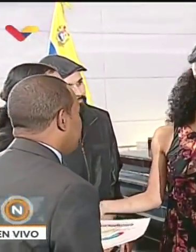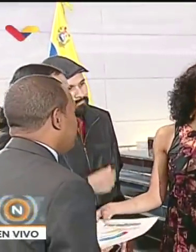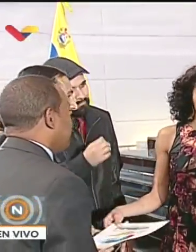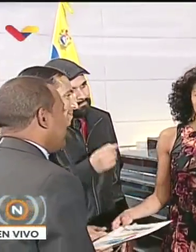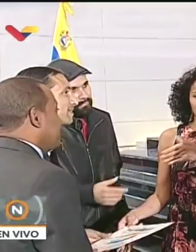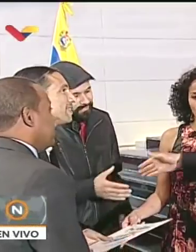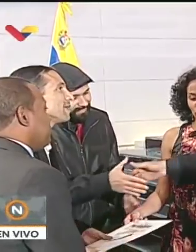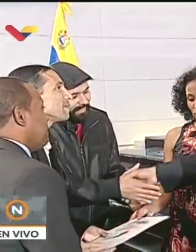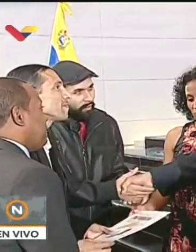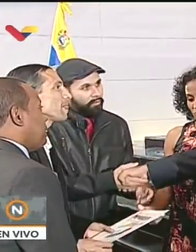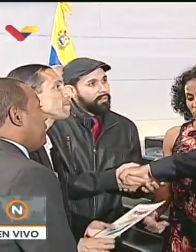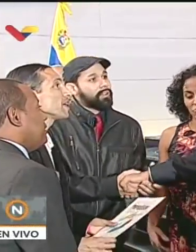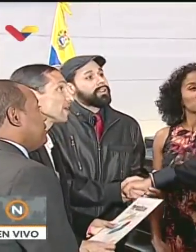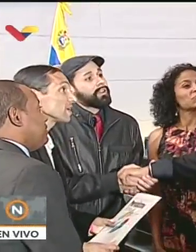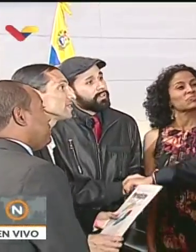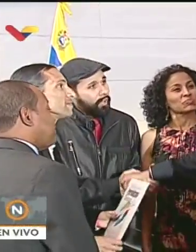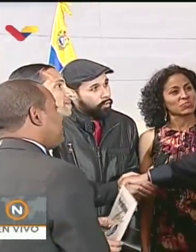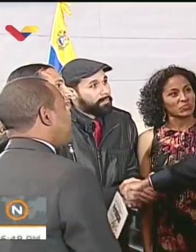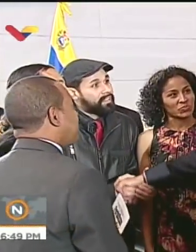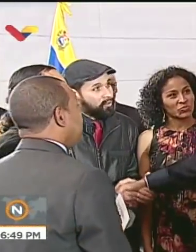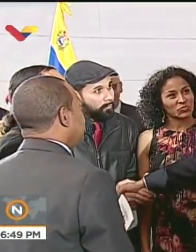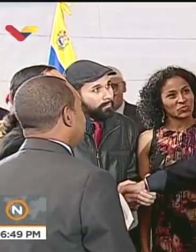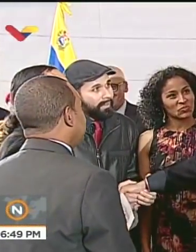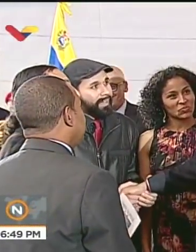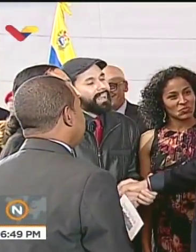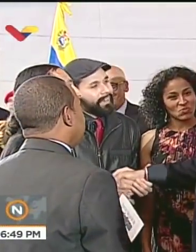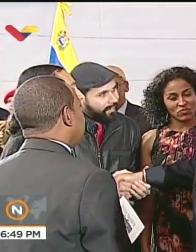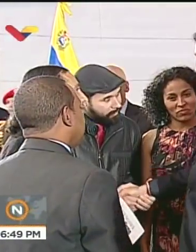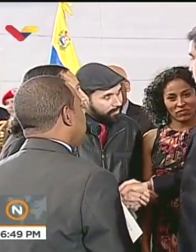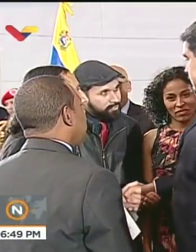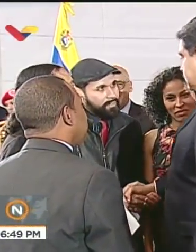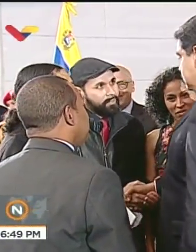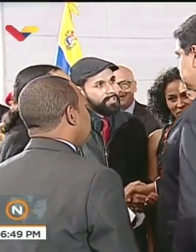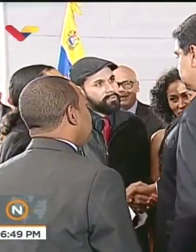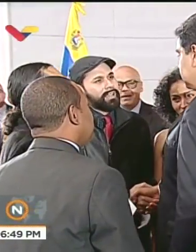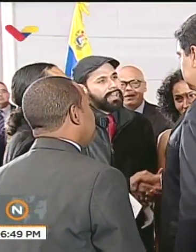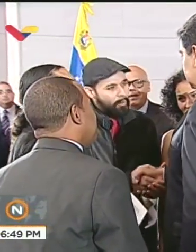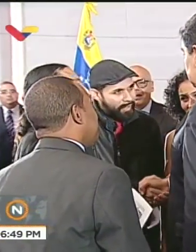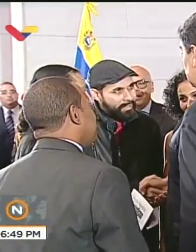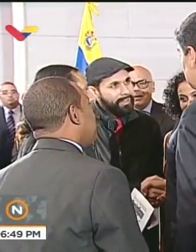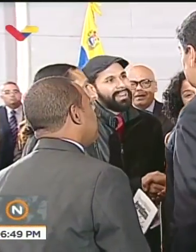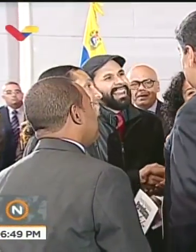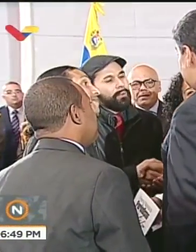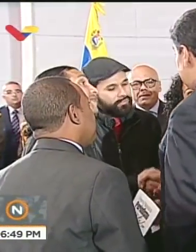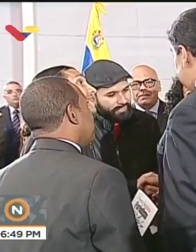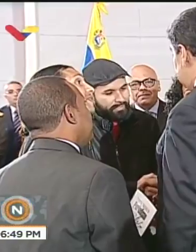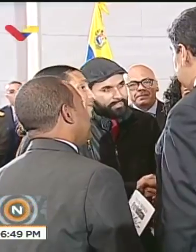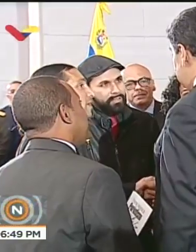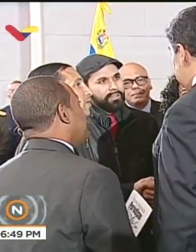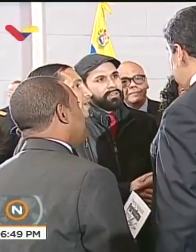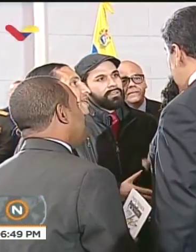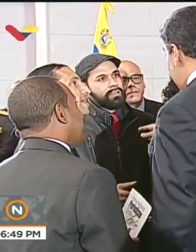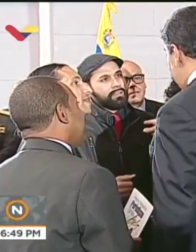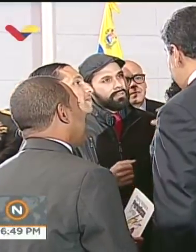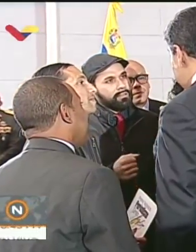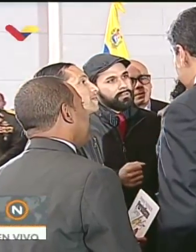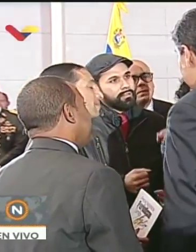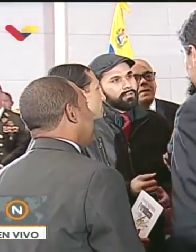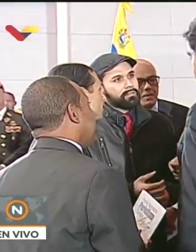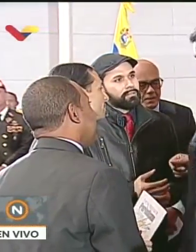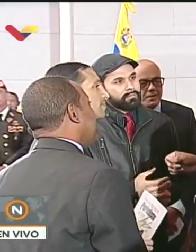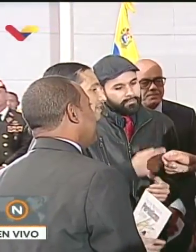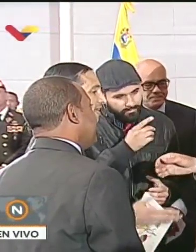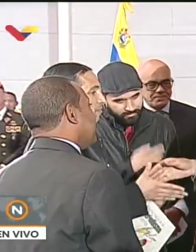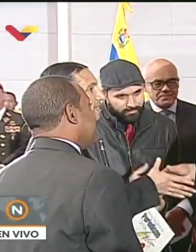de Periodismo, en función del análisis y la calificación, reciben este